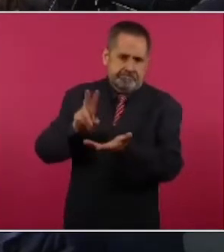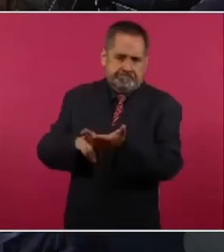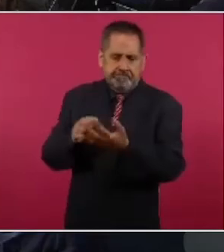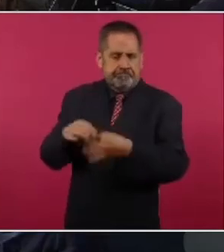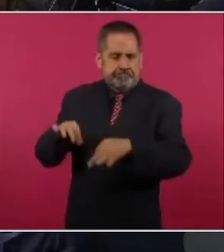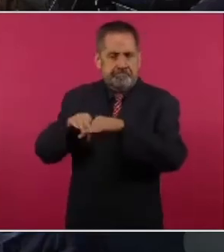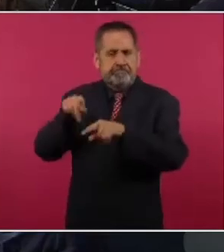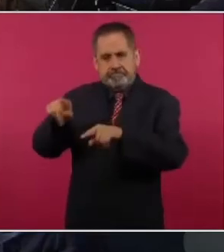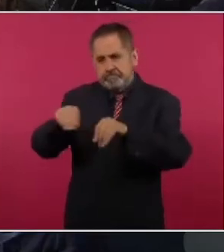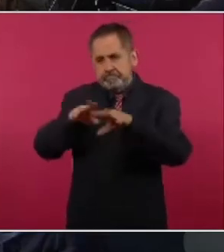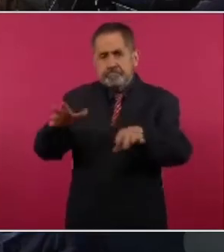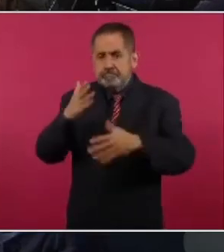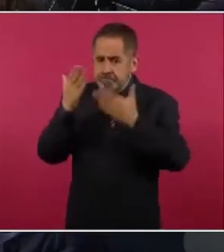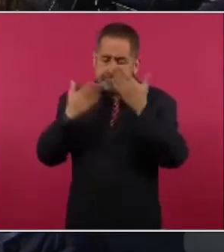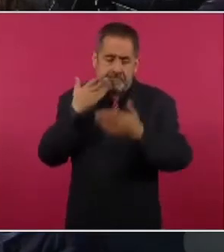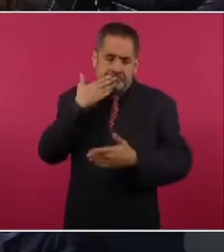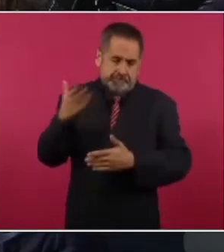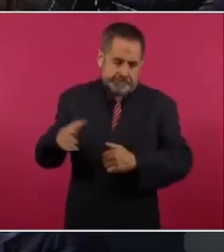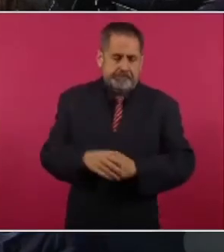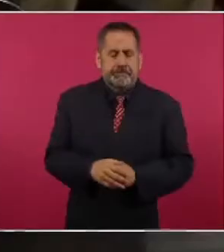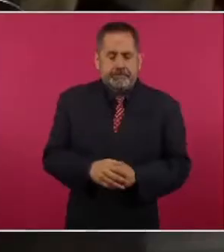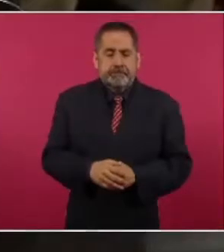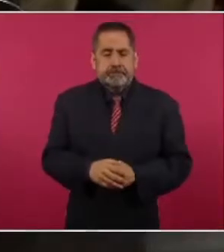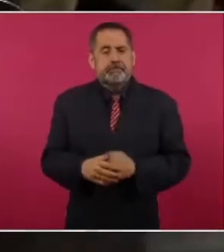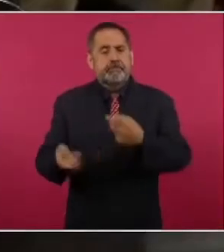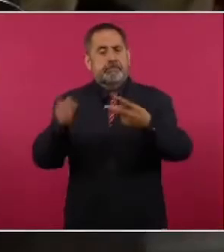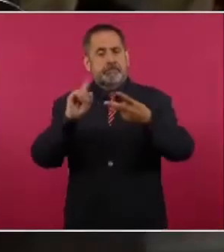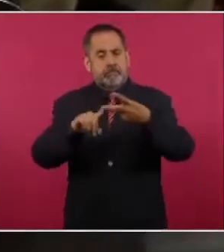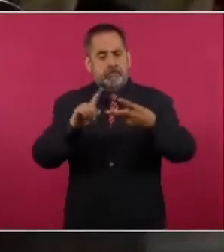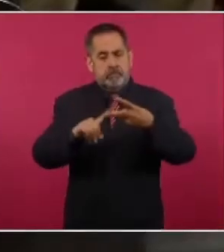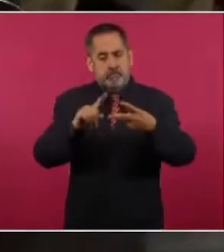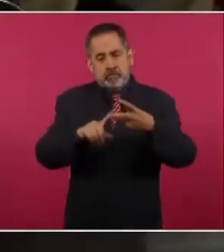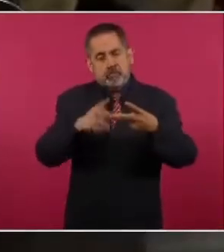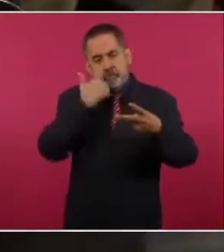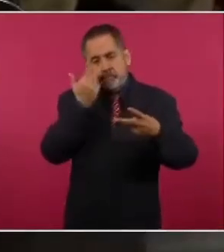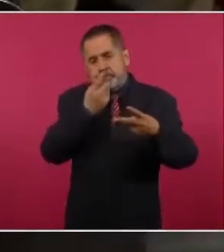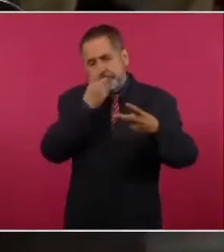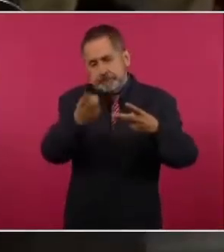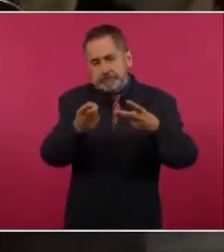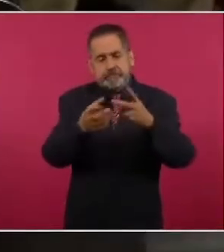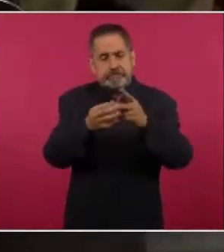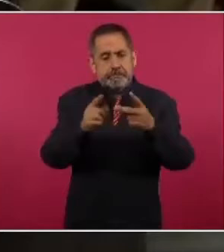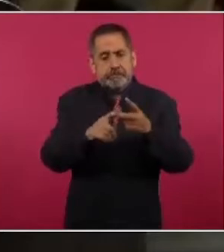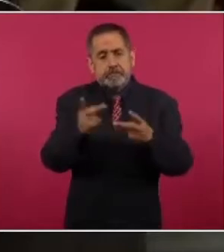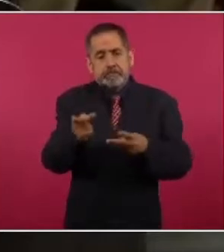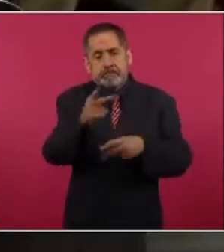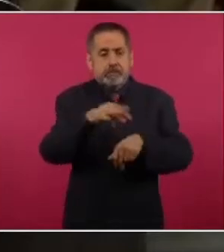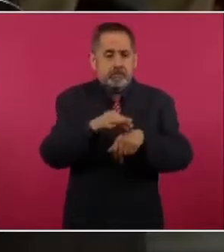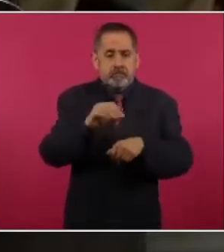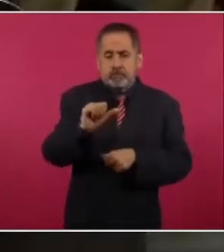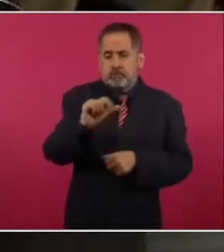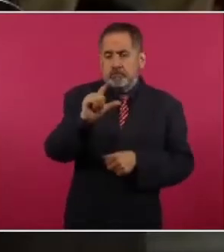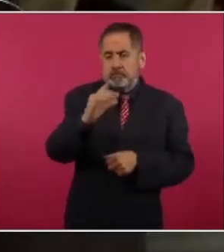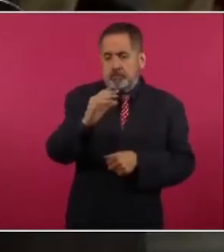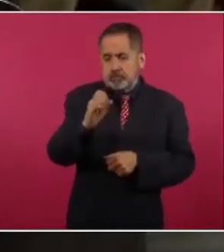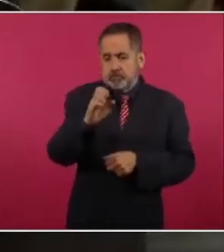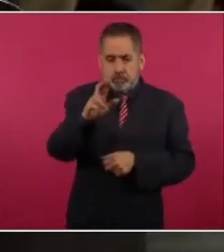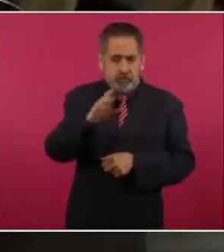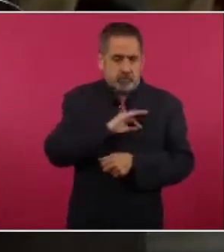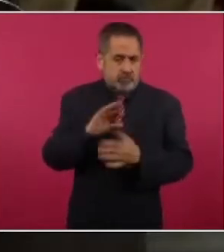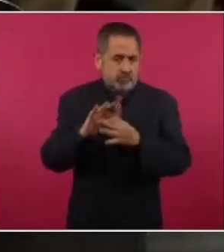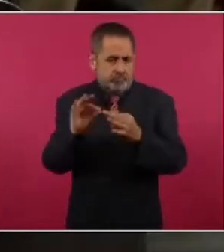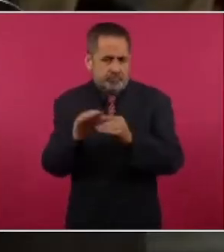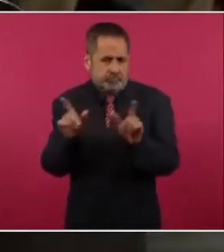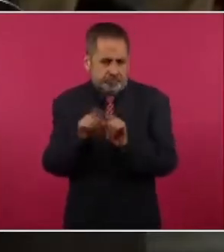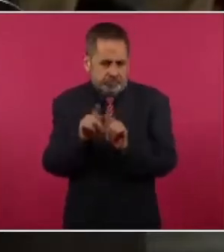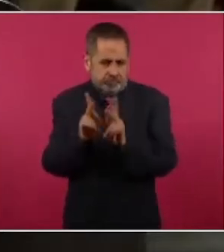este interesante estudio. En un segundo cuestionamiento quisiera saber si el doctor Alcocer pudiera